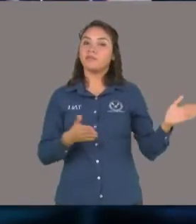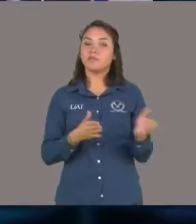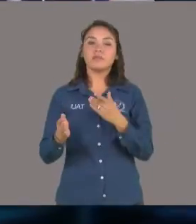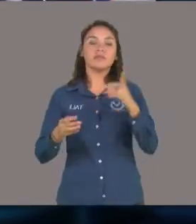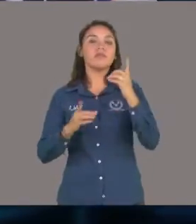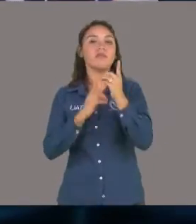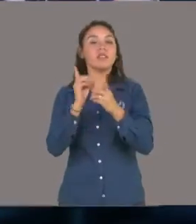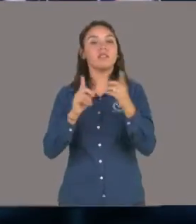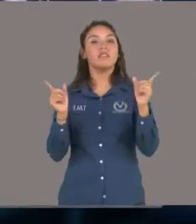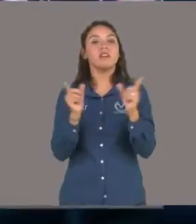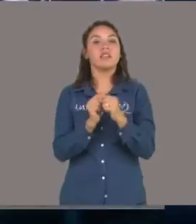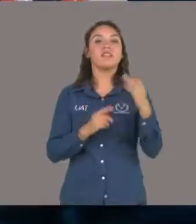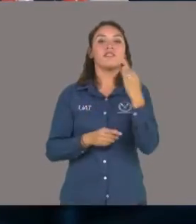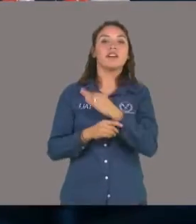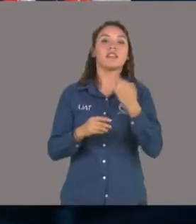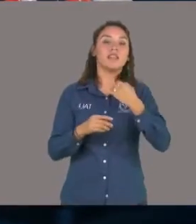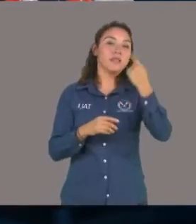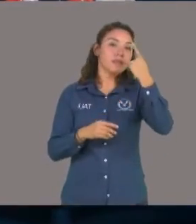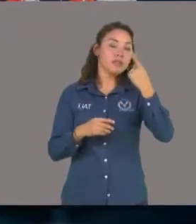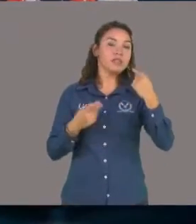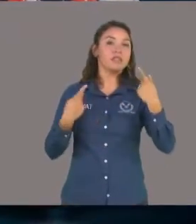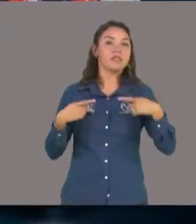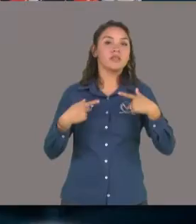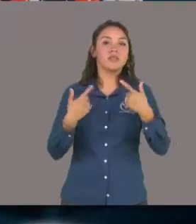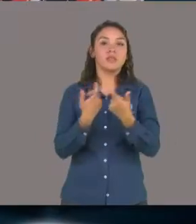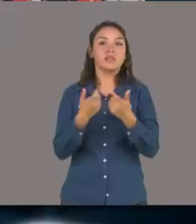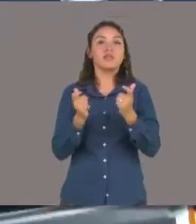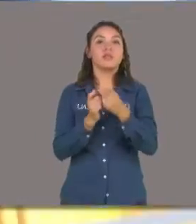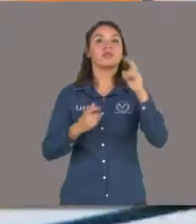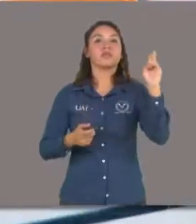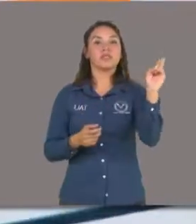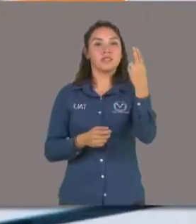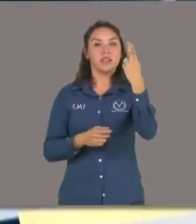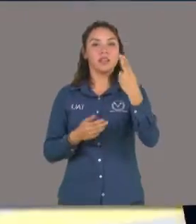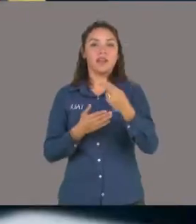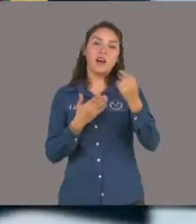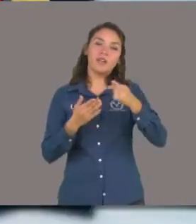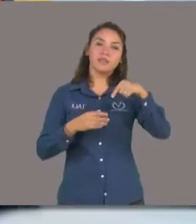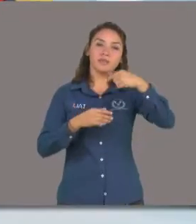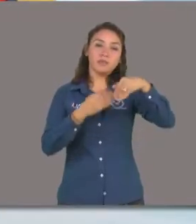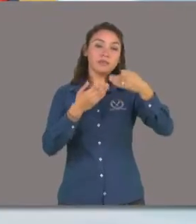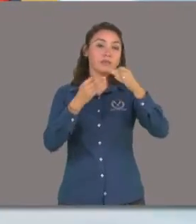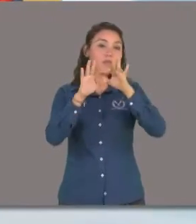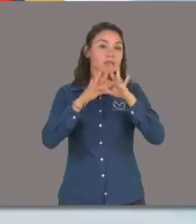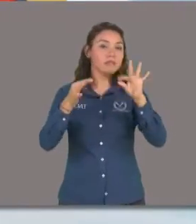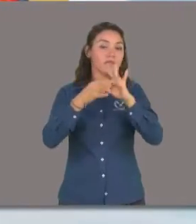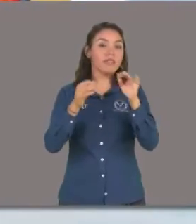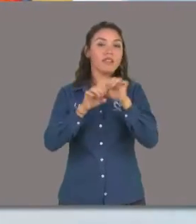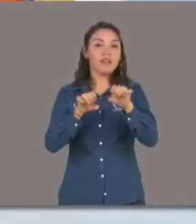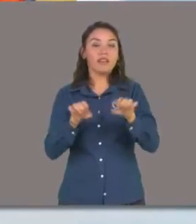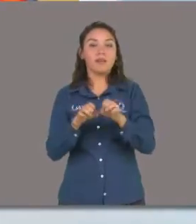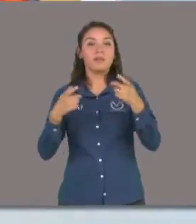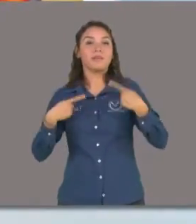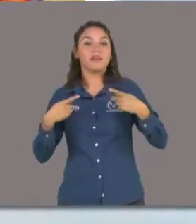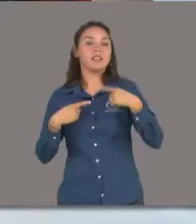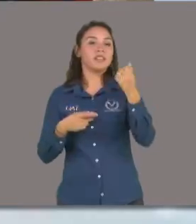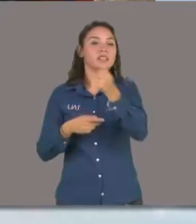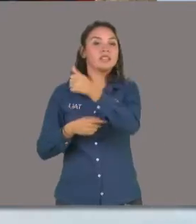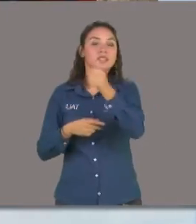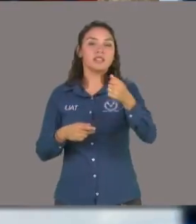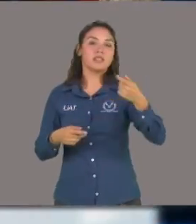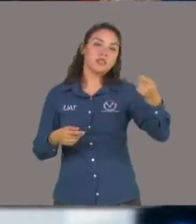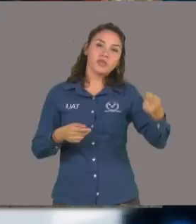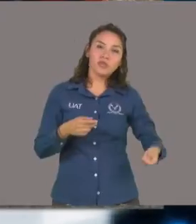la UAD misma que está presente a lo largo y ancho de la geografía tamaulipeca. Por supuesto que en deportes en corto celebramos los